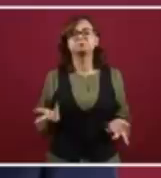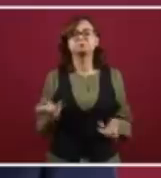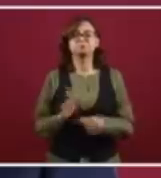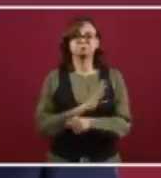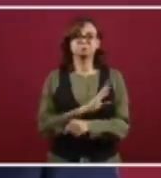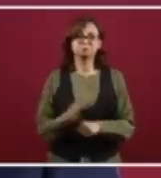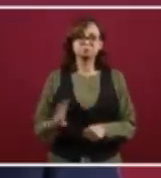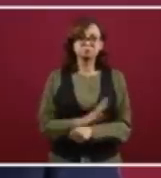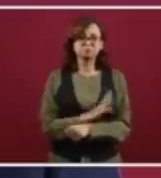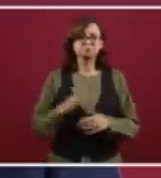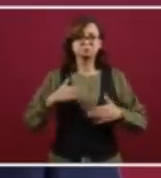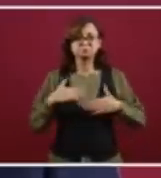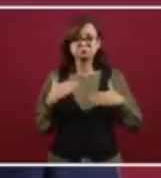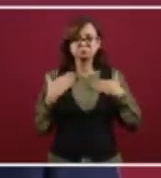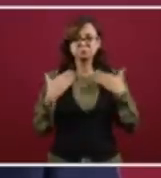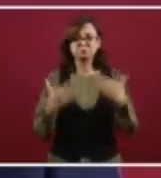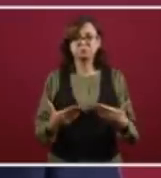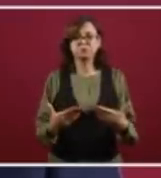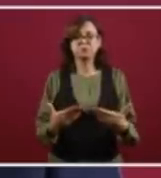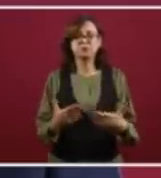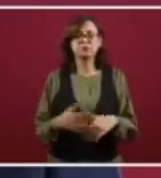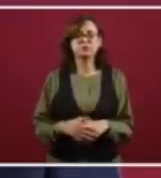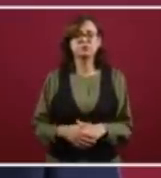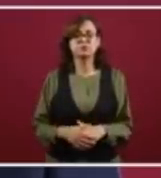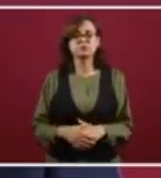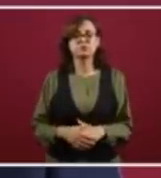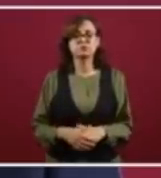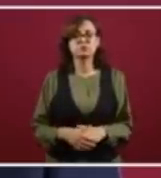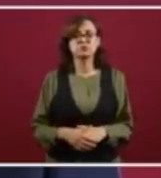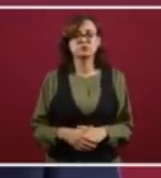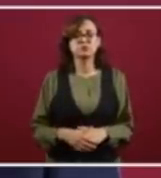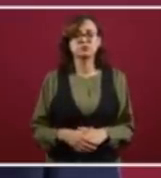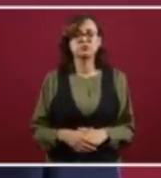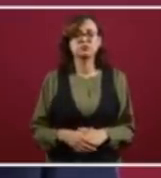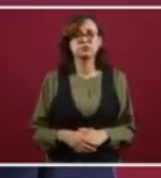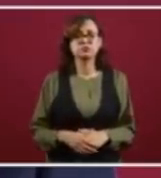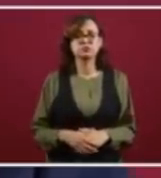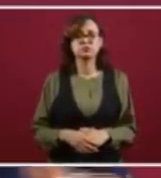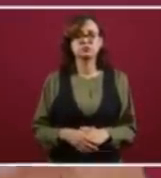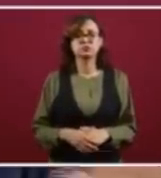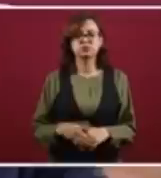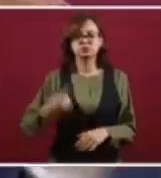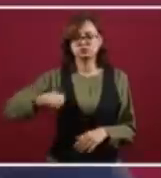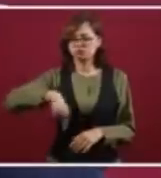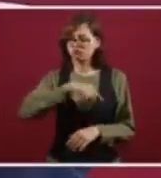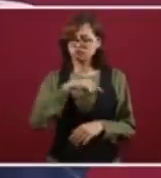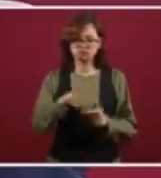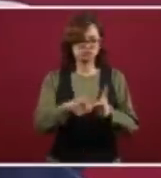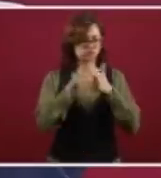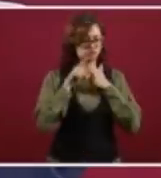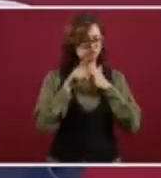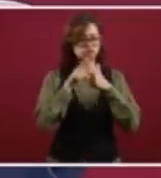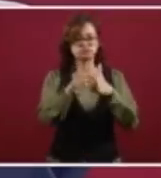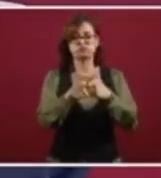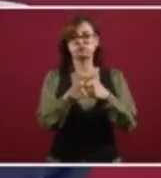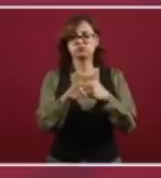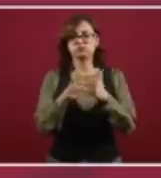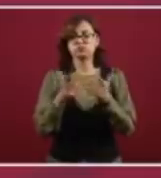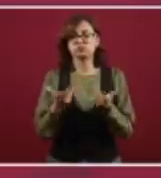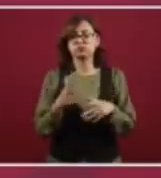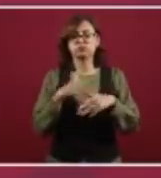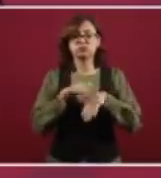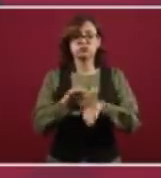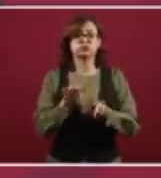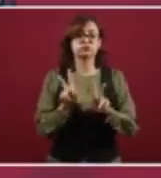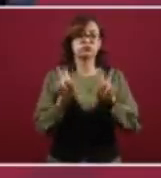favorable, que haya confianza en México, y vamos a seguir manteniendo esto. Y en cuanto a las